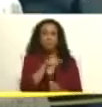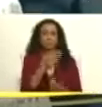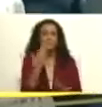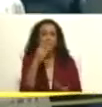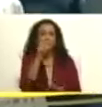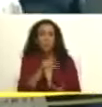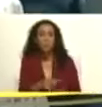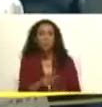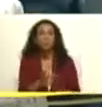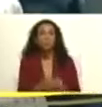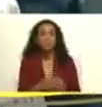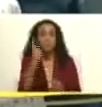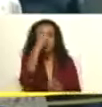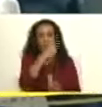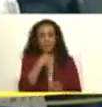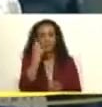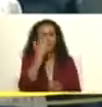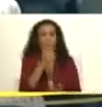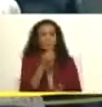América Pérez con cara de Salazar.